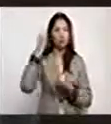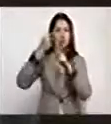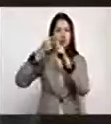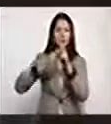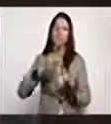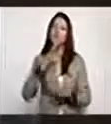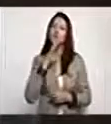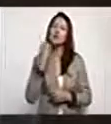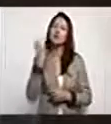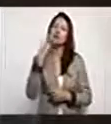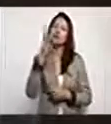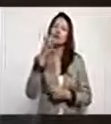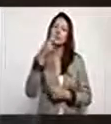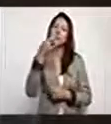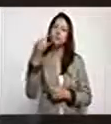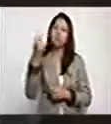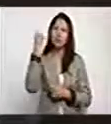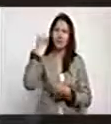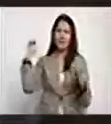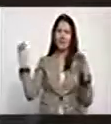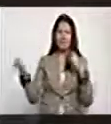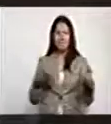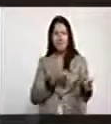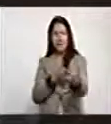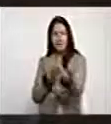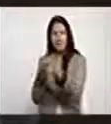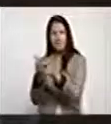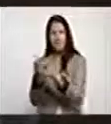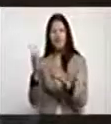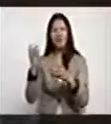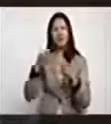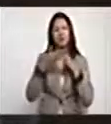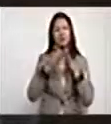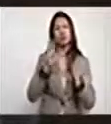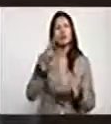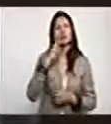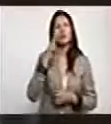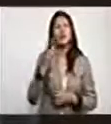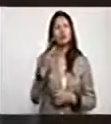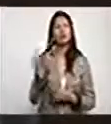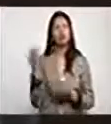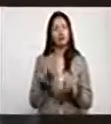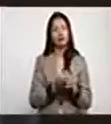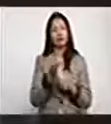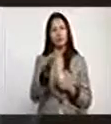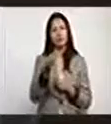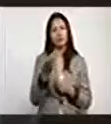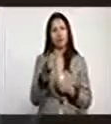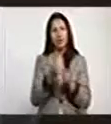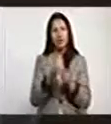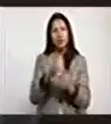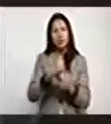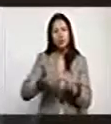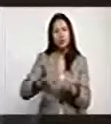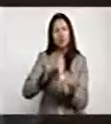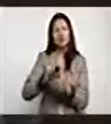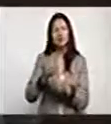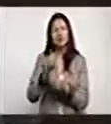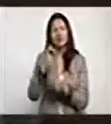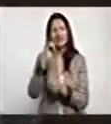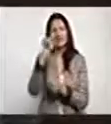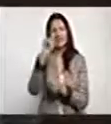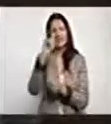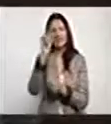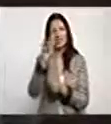El 18 de marzo, un ataque armado cobra la vida de 3 venezolanos ocurrido en el sector suburbano, conocido como La